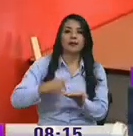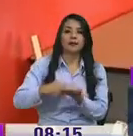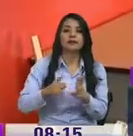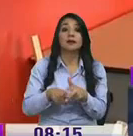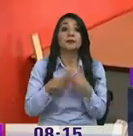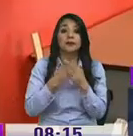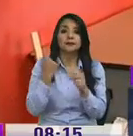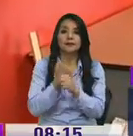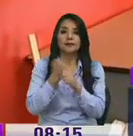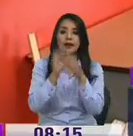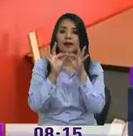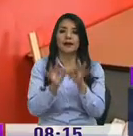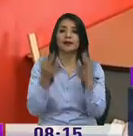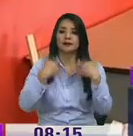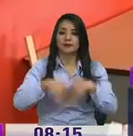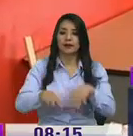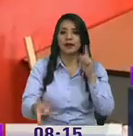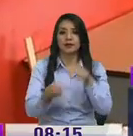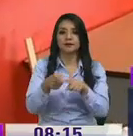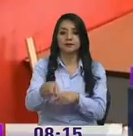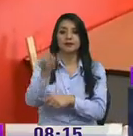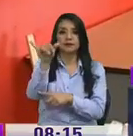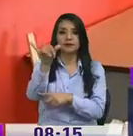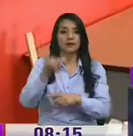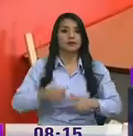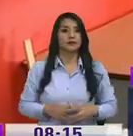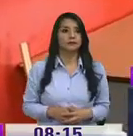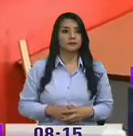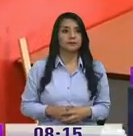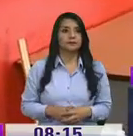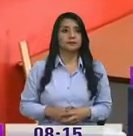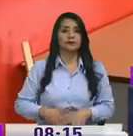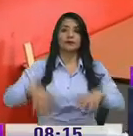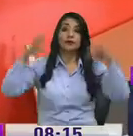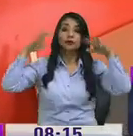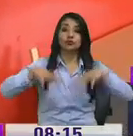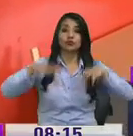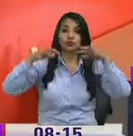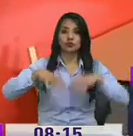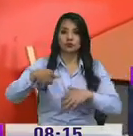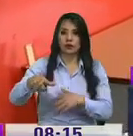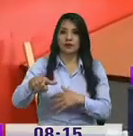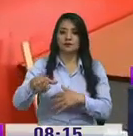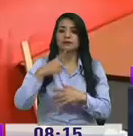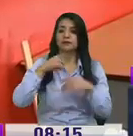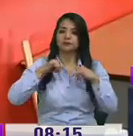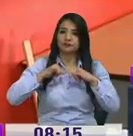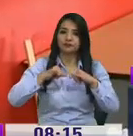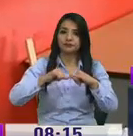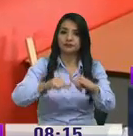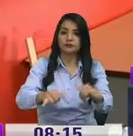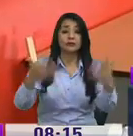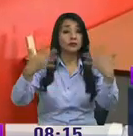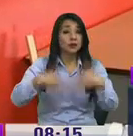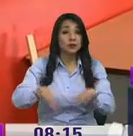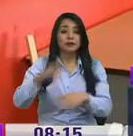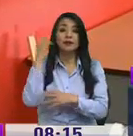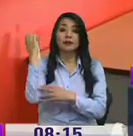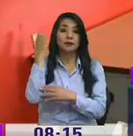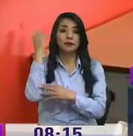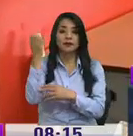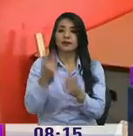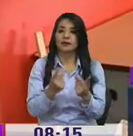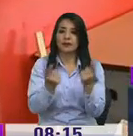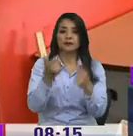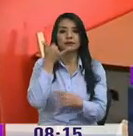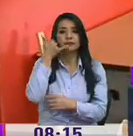a refaccionar estas estructuras. Tome en cuenta que las precipitaciones, según el INAMI, continuarán, así que cualquier emergencia, de inmediato